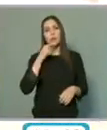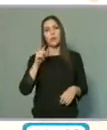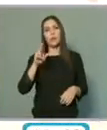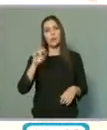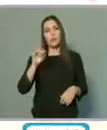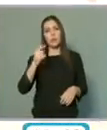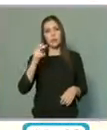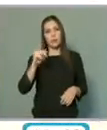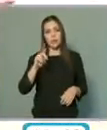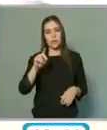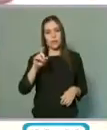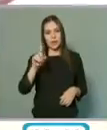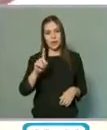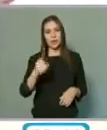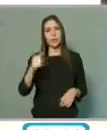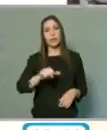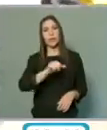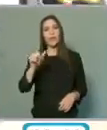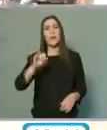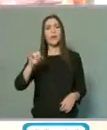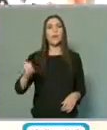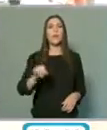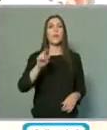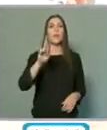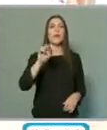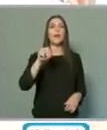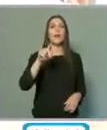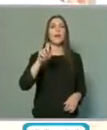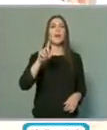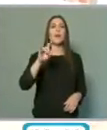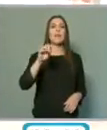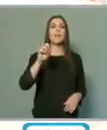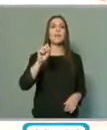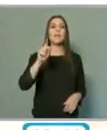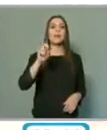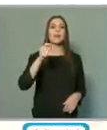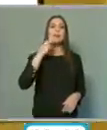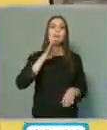joven, Juan de Dios Peza. Vamos a conocer dónde vivieron.